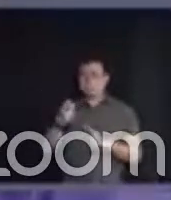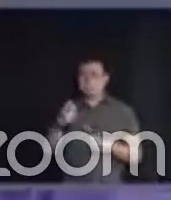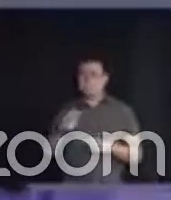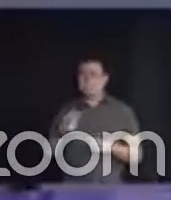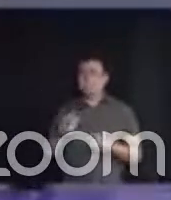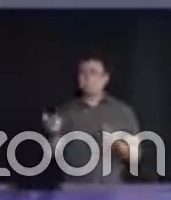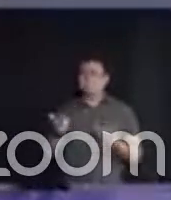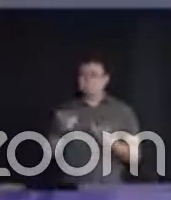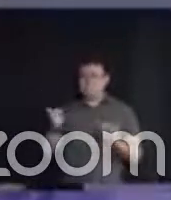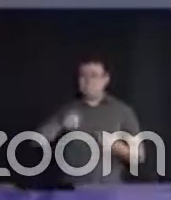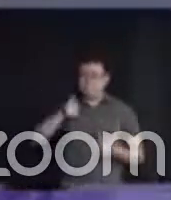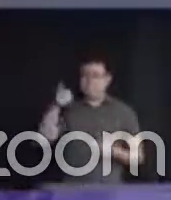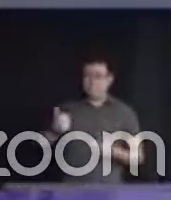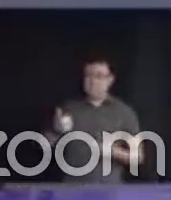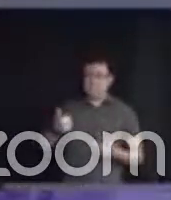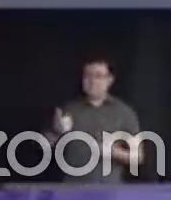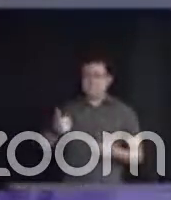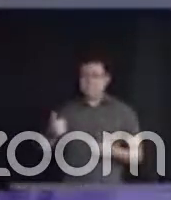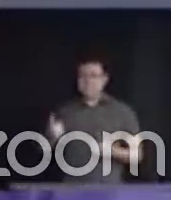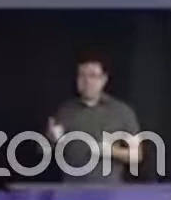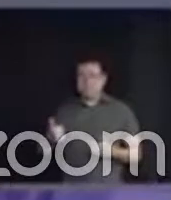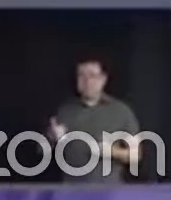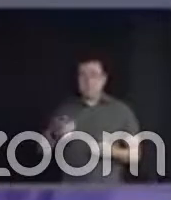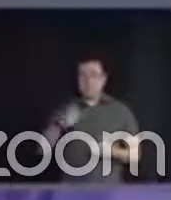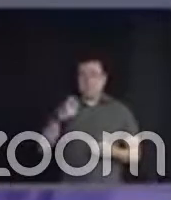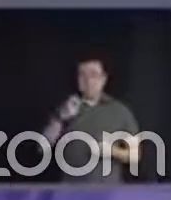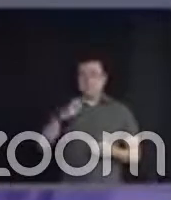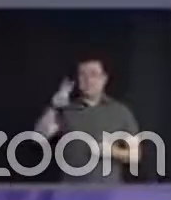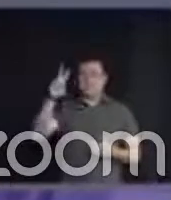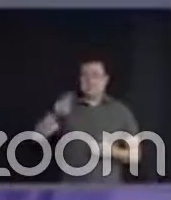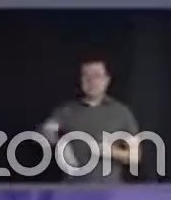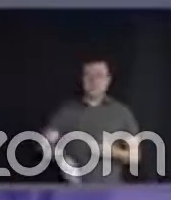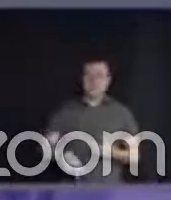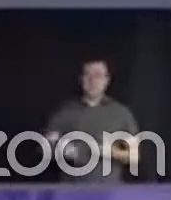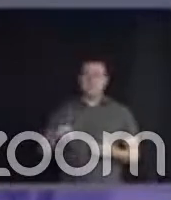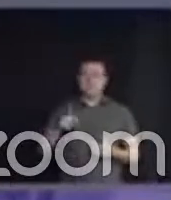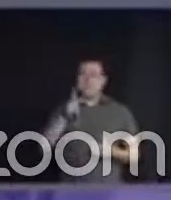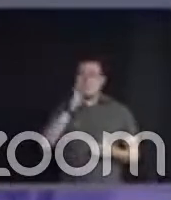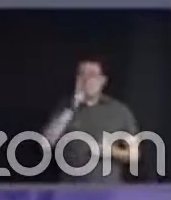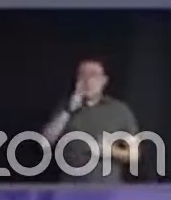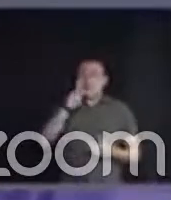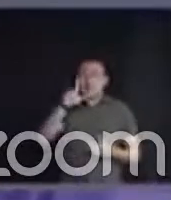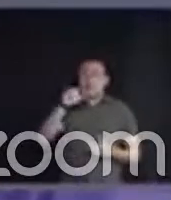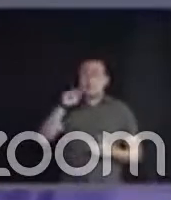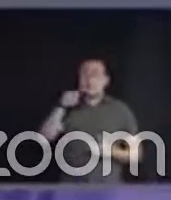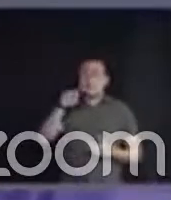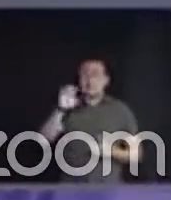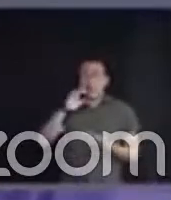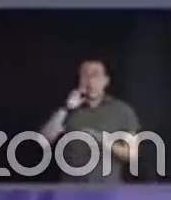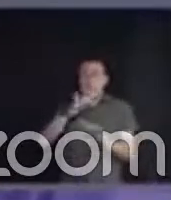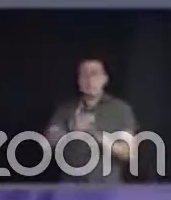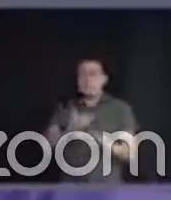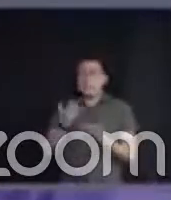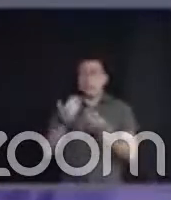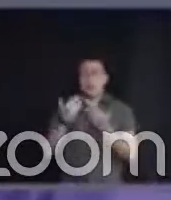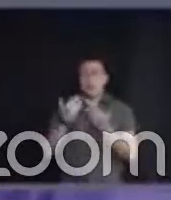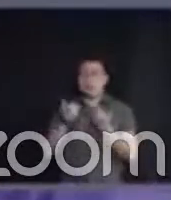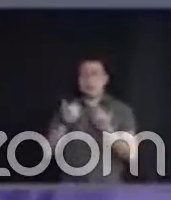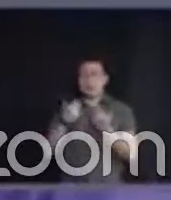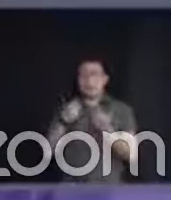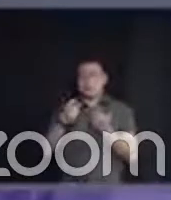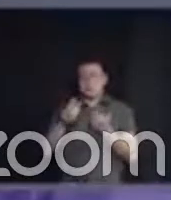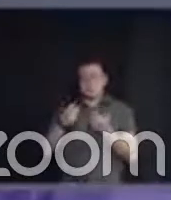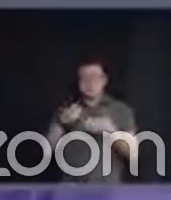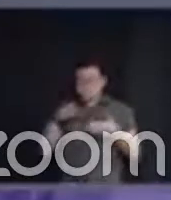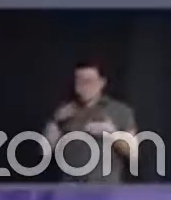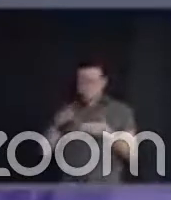si lo utilizamos, la verdad es que nos damos cuenta que realmente la palabra límite no